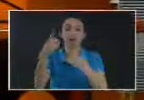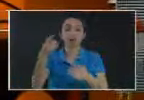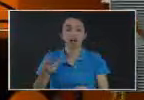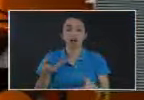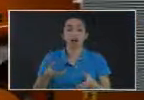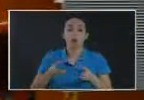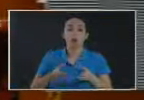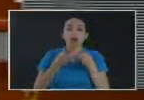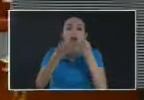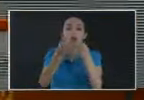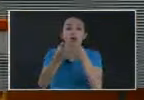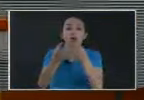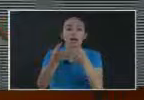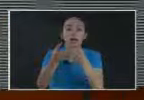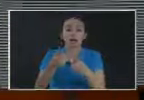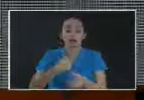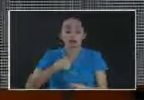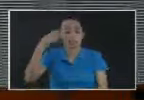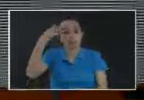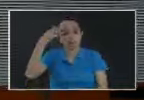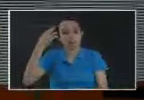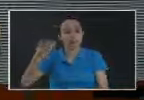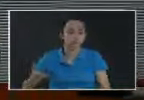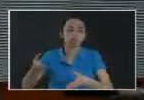dije yo, me voy a tomar un buen poco de...